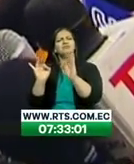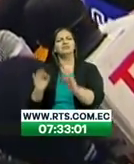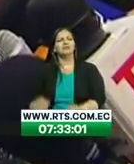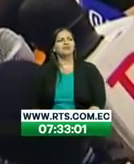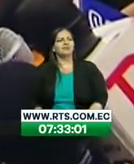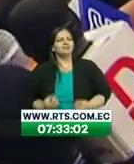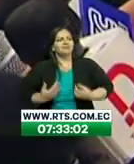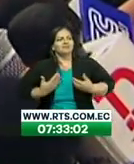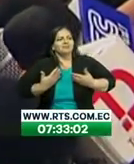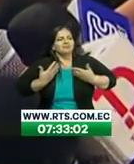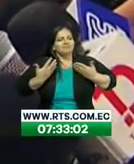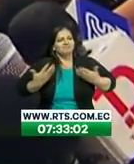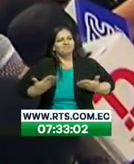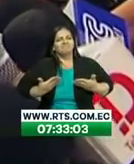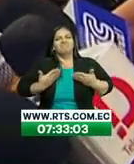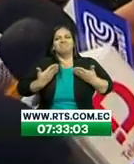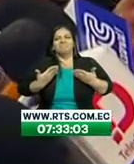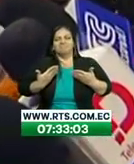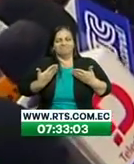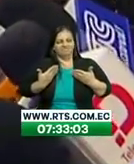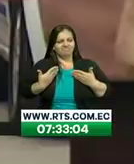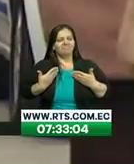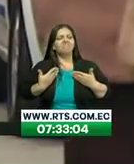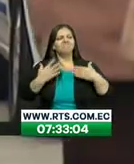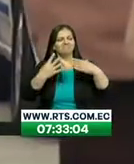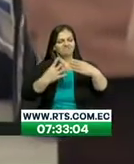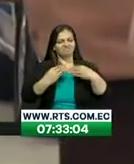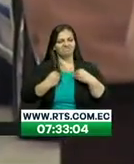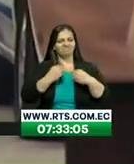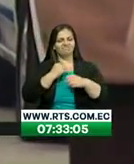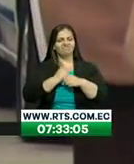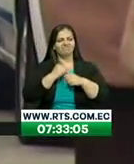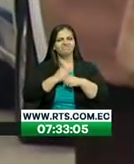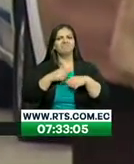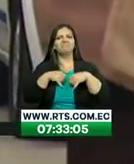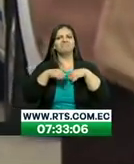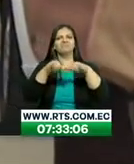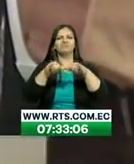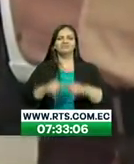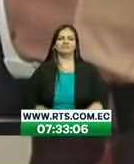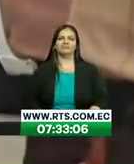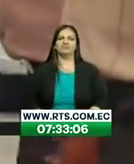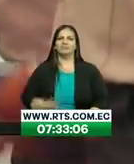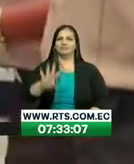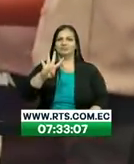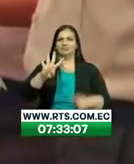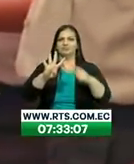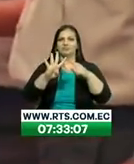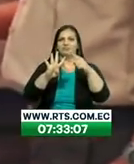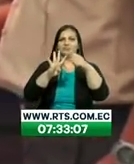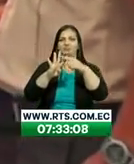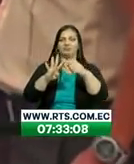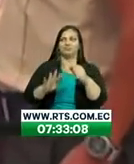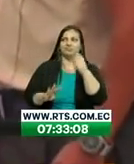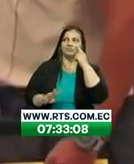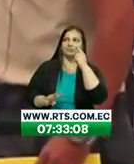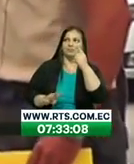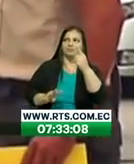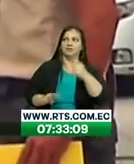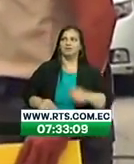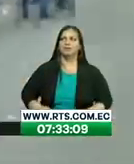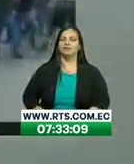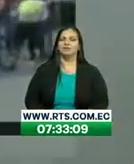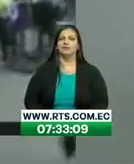y el espíritu profesional para seguir adelante. Dos de los homenajeados fueron captados en videos aficionados.